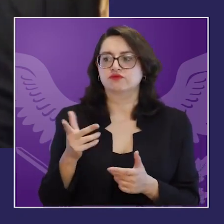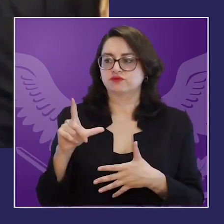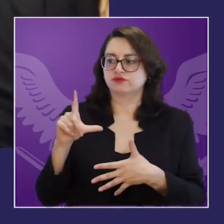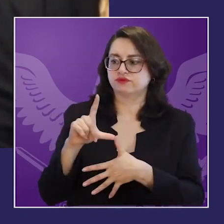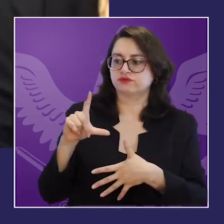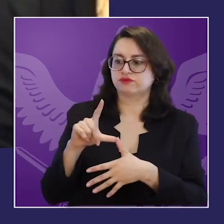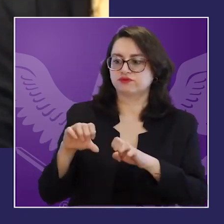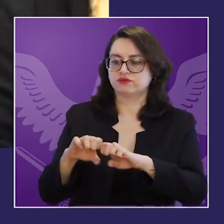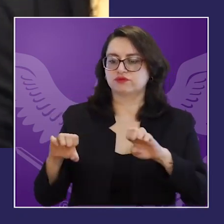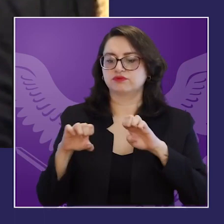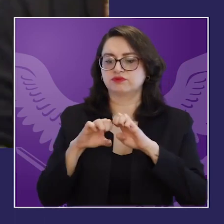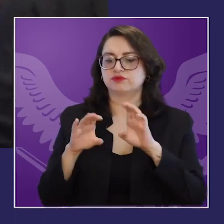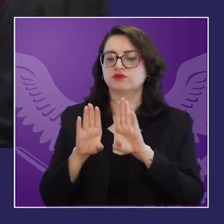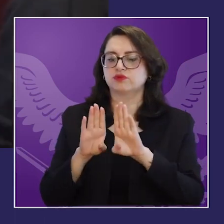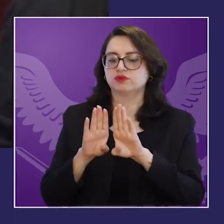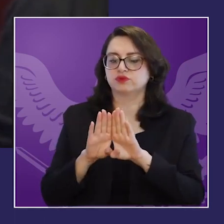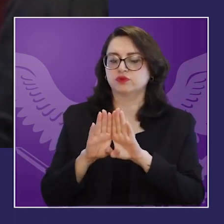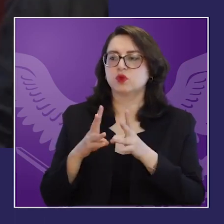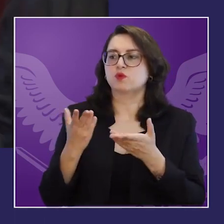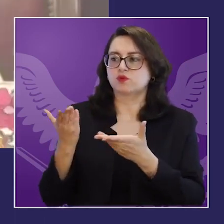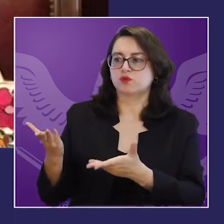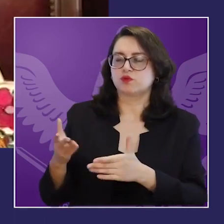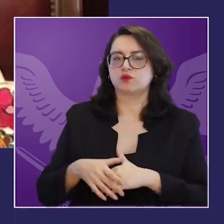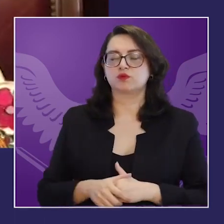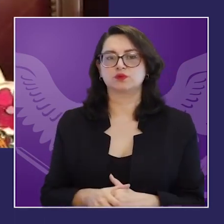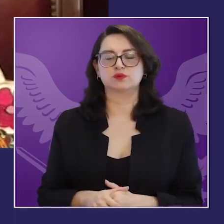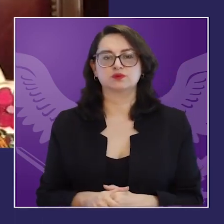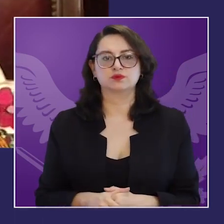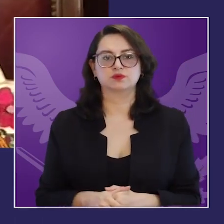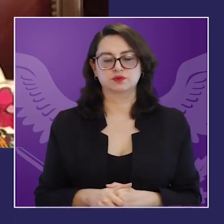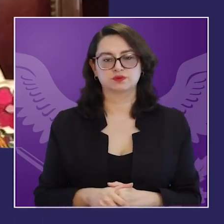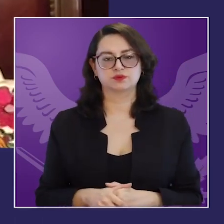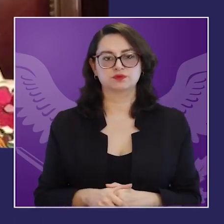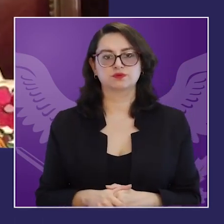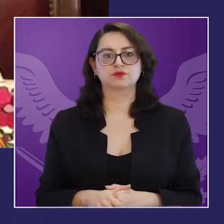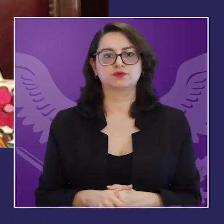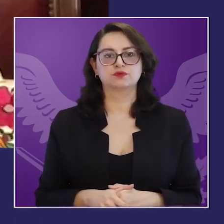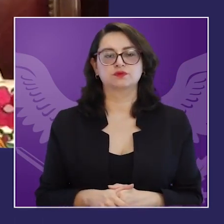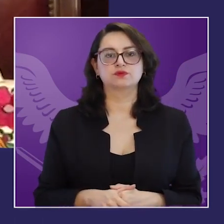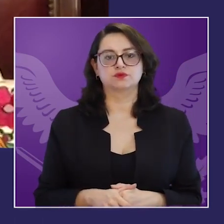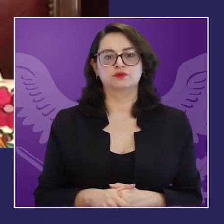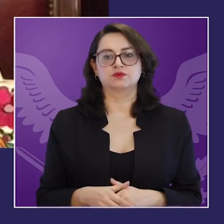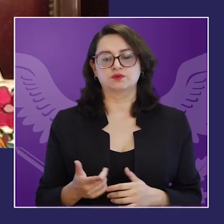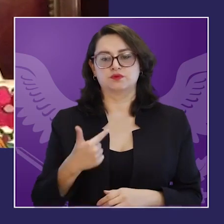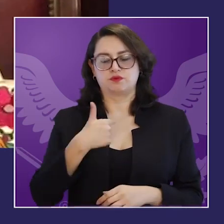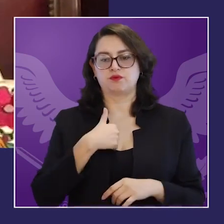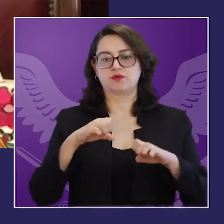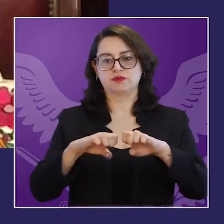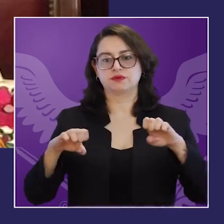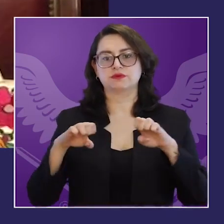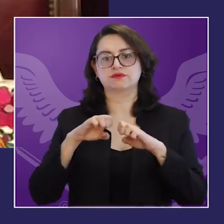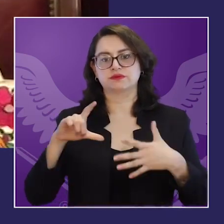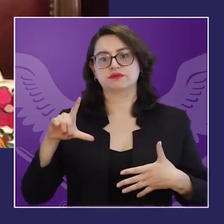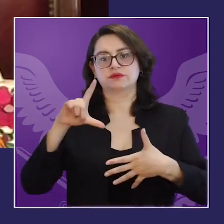equipo latinoamericano de acceso a la justicia. Bueno, yo como mencionaban, soy parte del equipo latinoamericano de